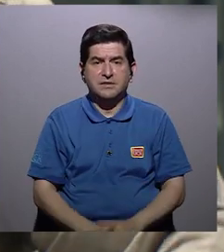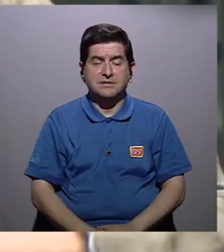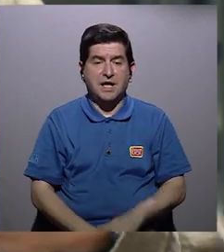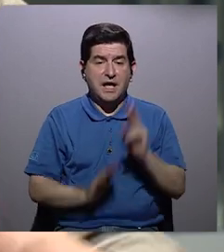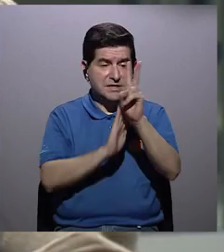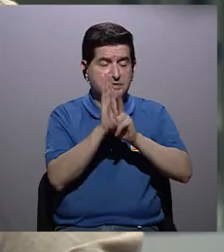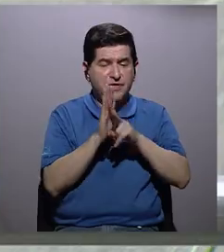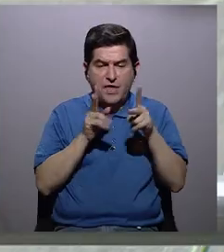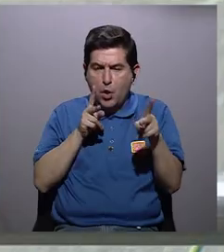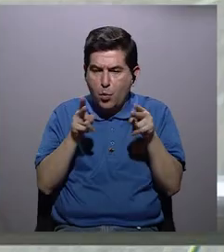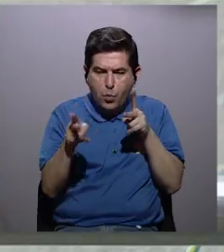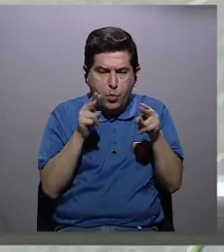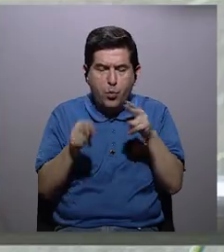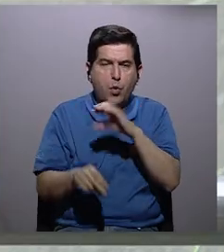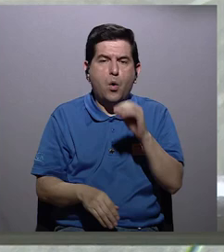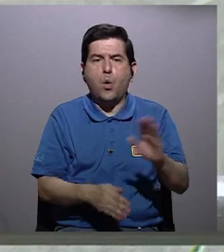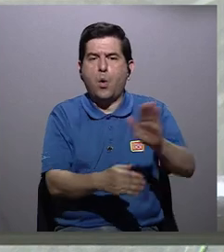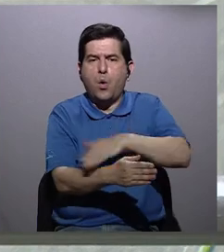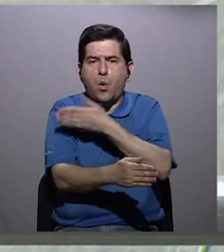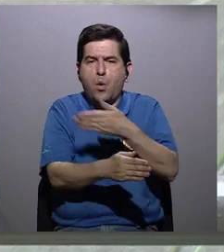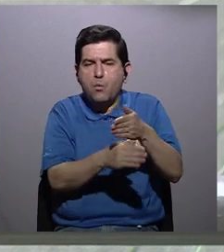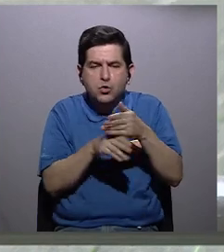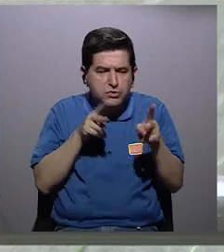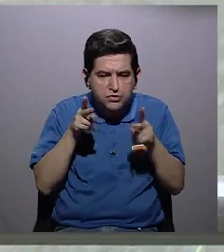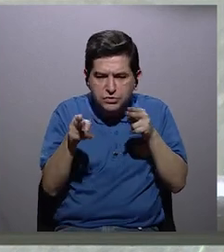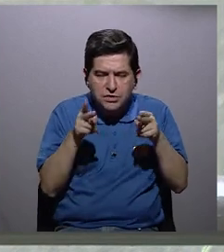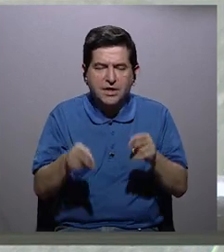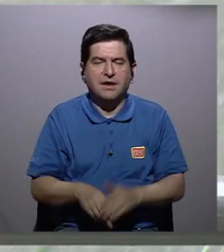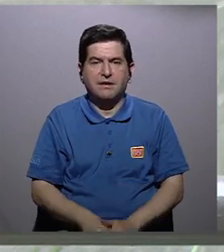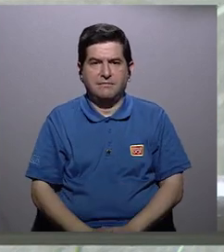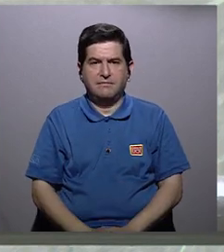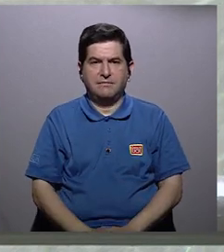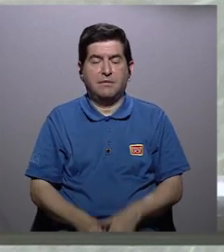cómo editar videos, cómo editar música, generación